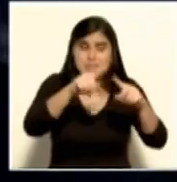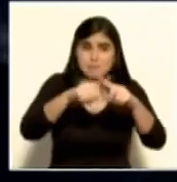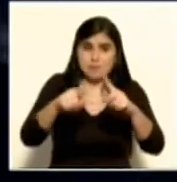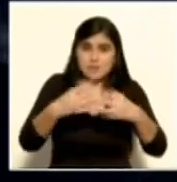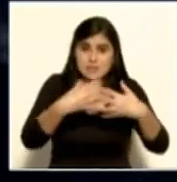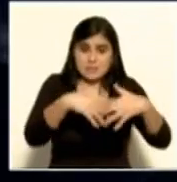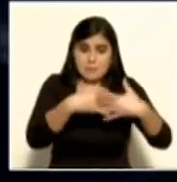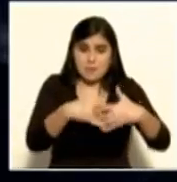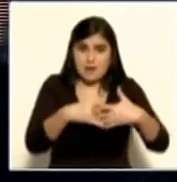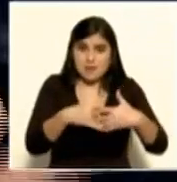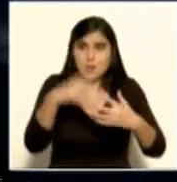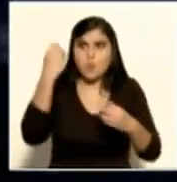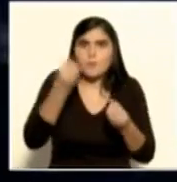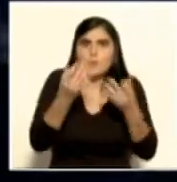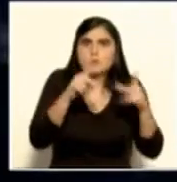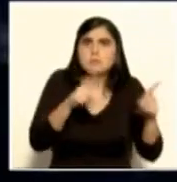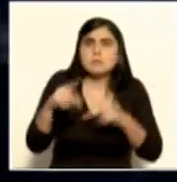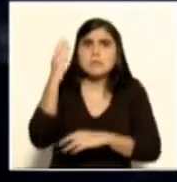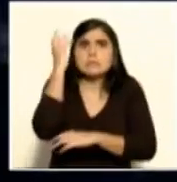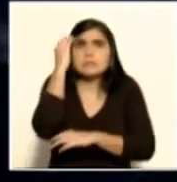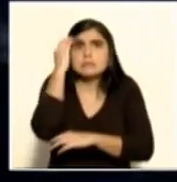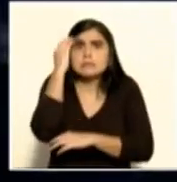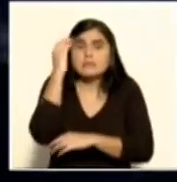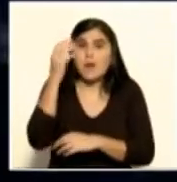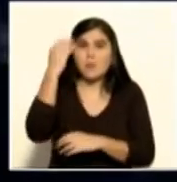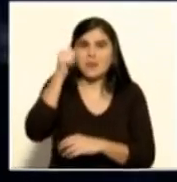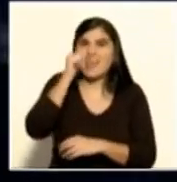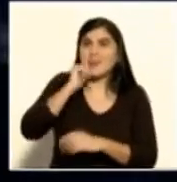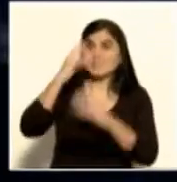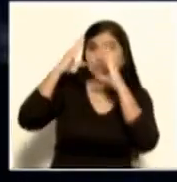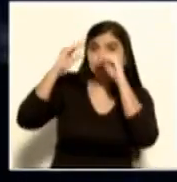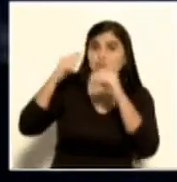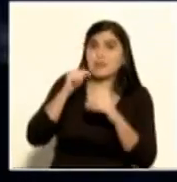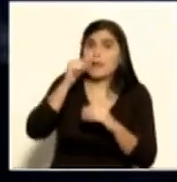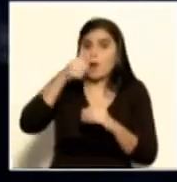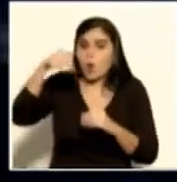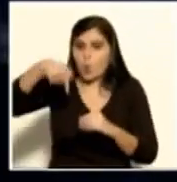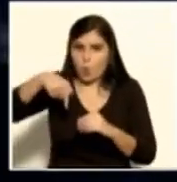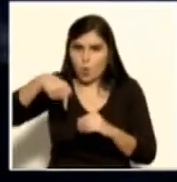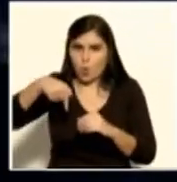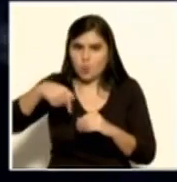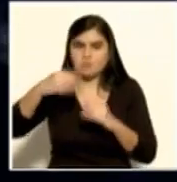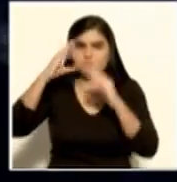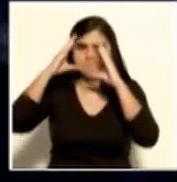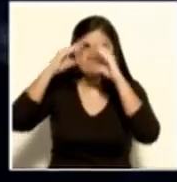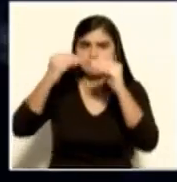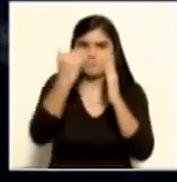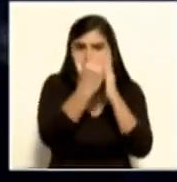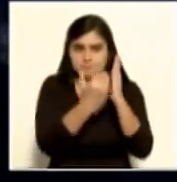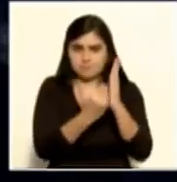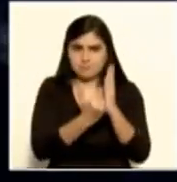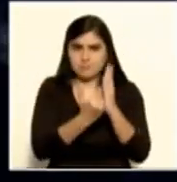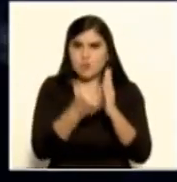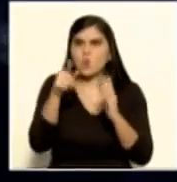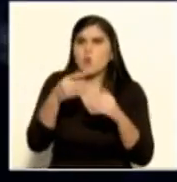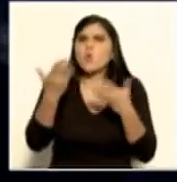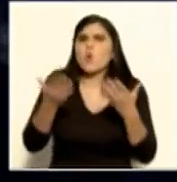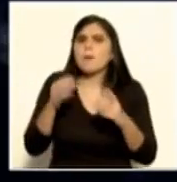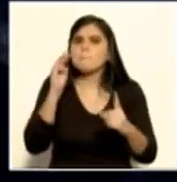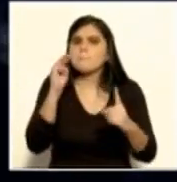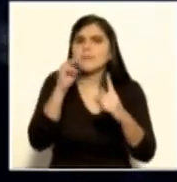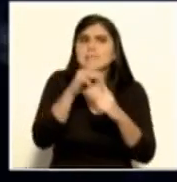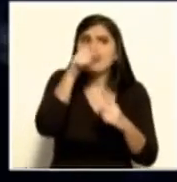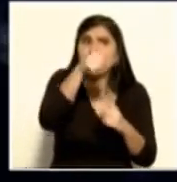crea cierto pánico al haber anunciado ayer que hoy se iban a anunciar estas medidas. ¿Cuál es el mensaje a esa población que tal vez hoy se